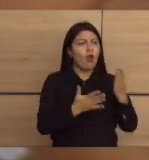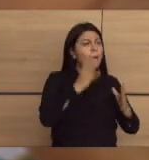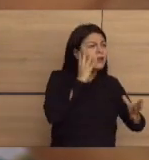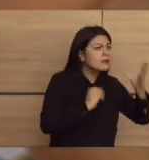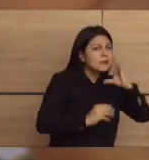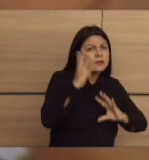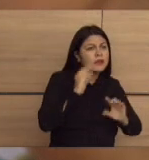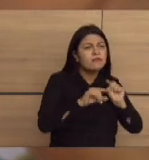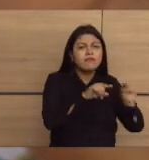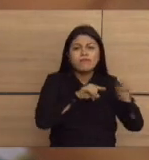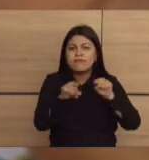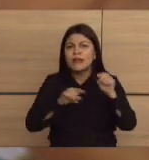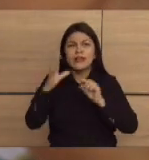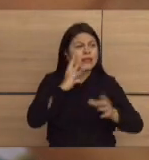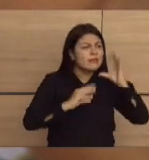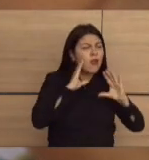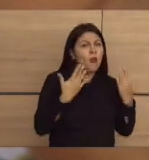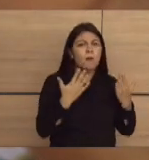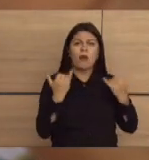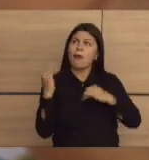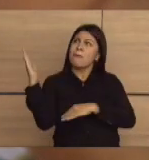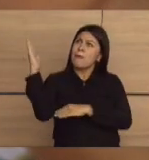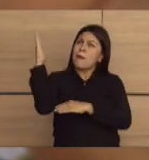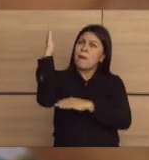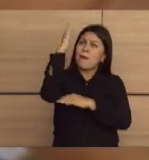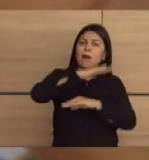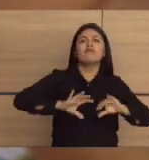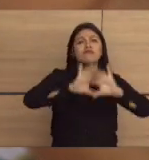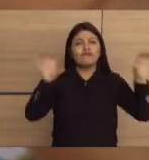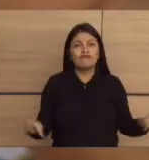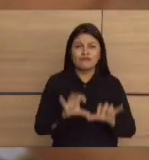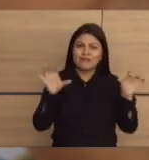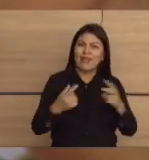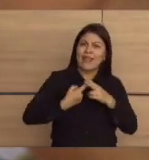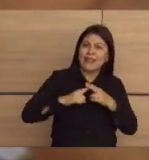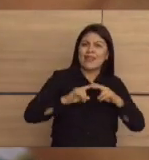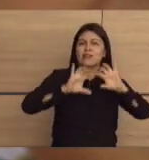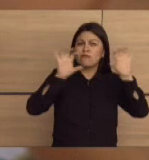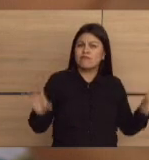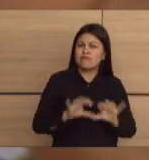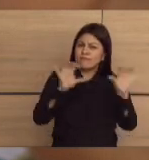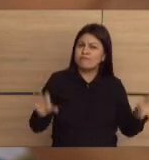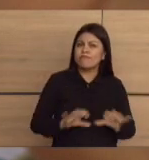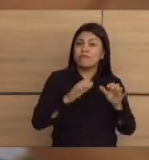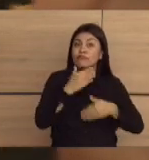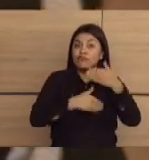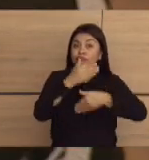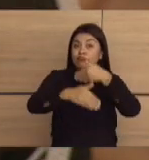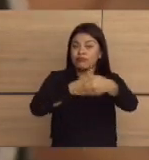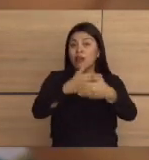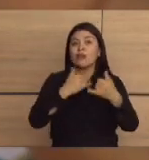experiencias en lo que será el desarrollo en todas las actividades, los talleres, todo lo que se va a adelantar en